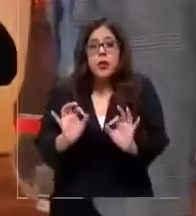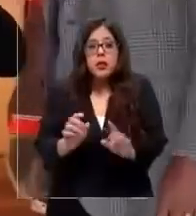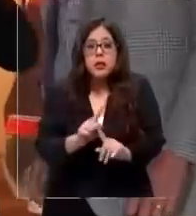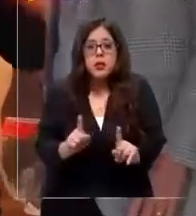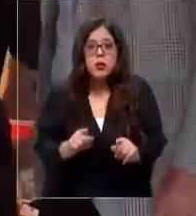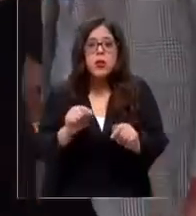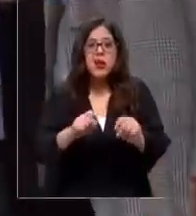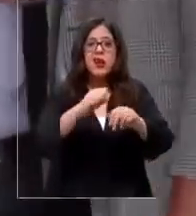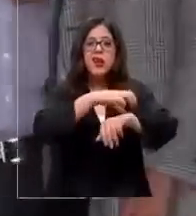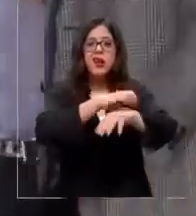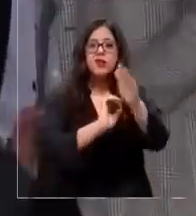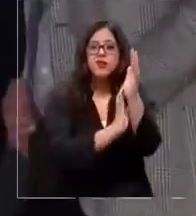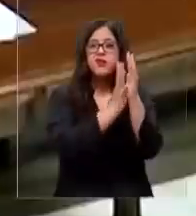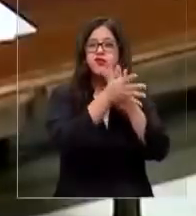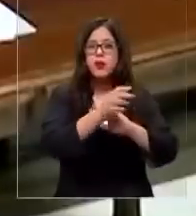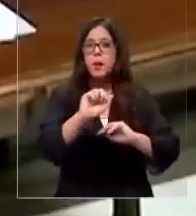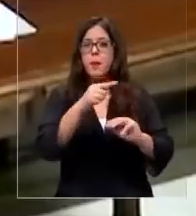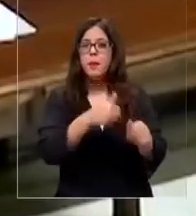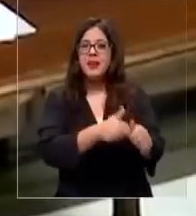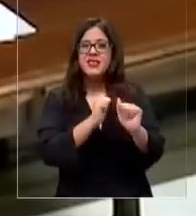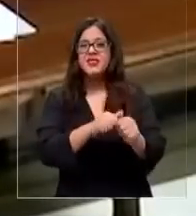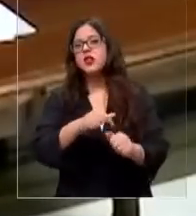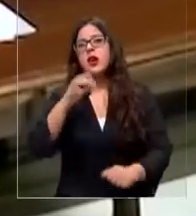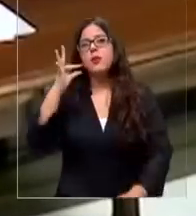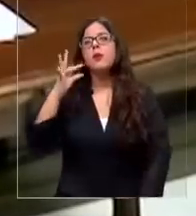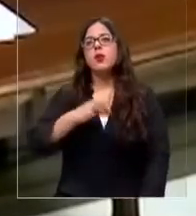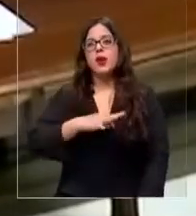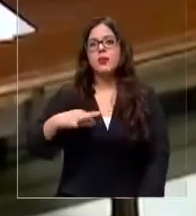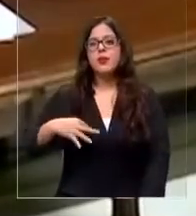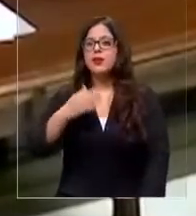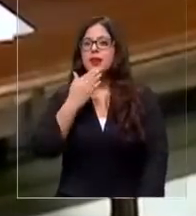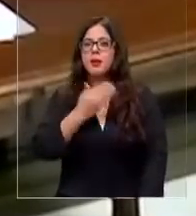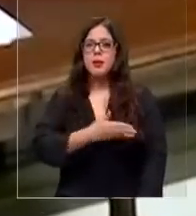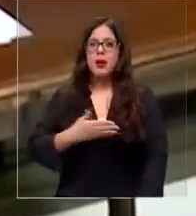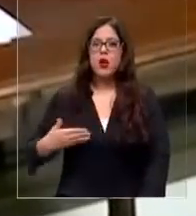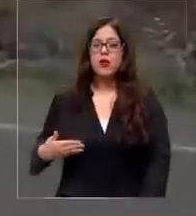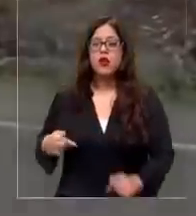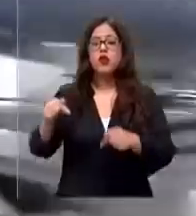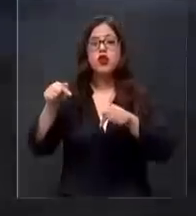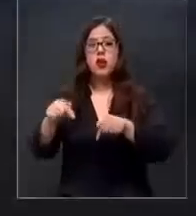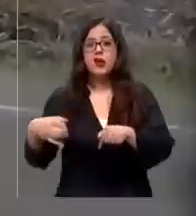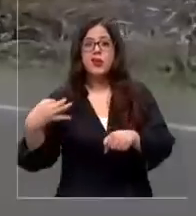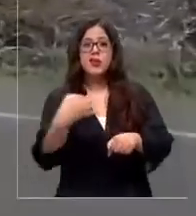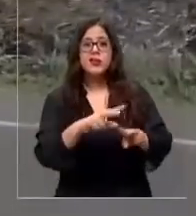se transformó en el primer gran desafío de la ministra del Interior y el gobierno. De momento